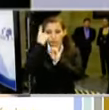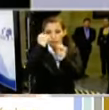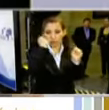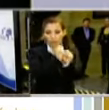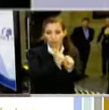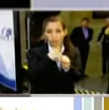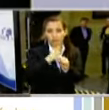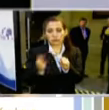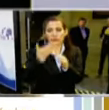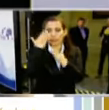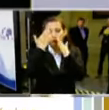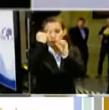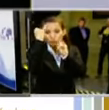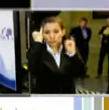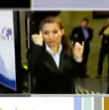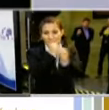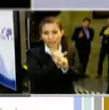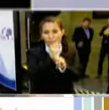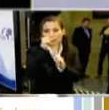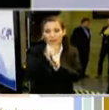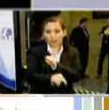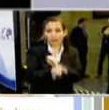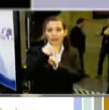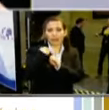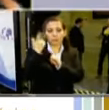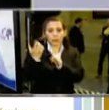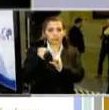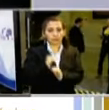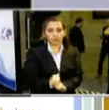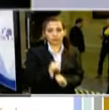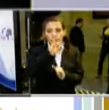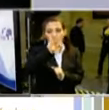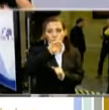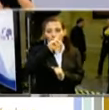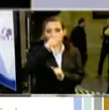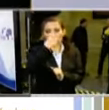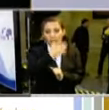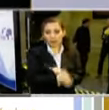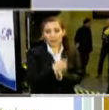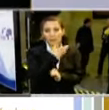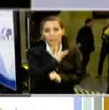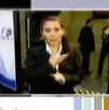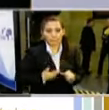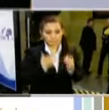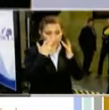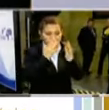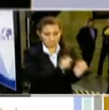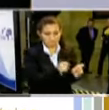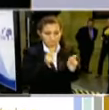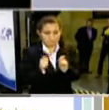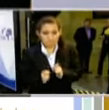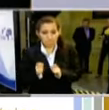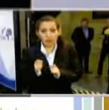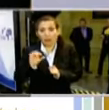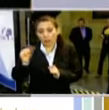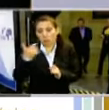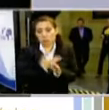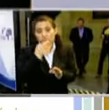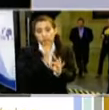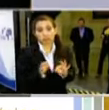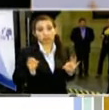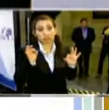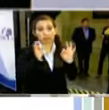Asociación Mexicana de Estudios Internacionales, que Consuelo preside y que Jorge acaba de dejar la presidencia, en donde sí es muy